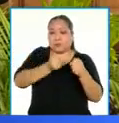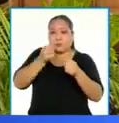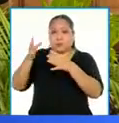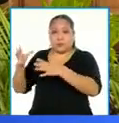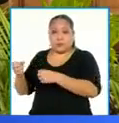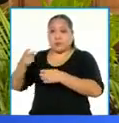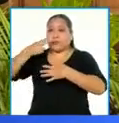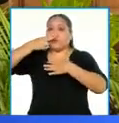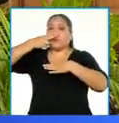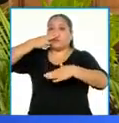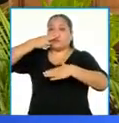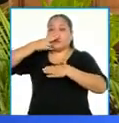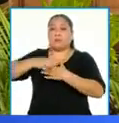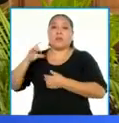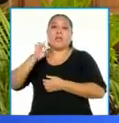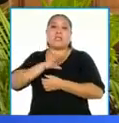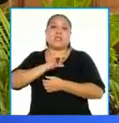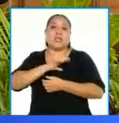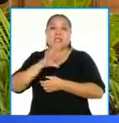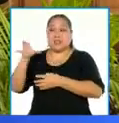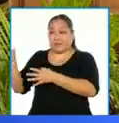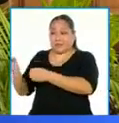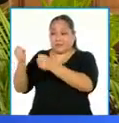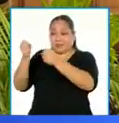haciendo de oxígeno desde Chile.